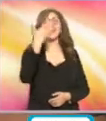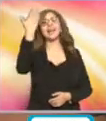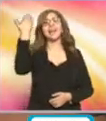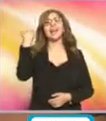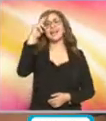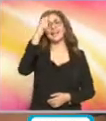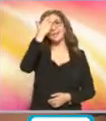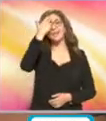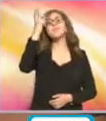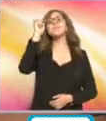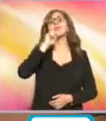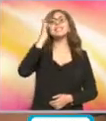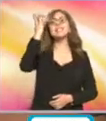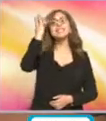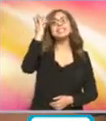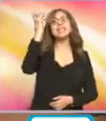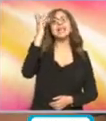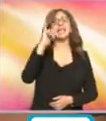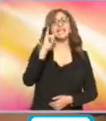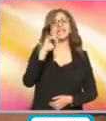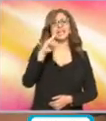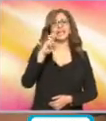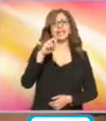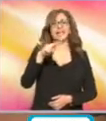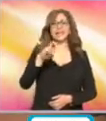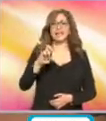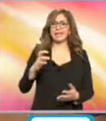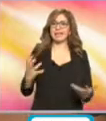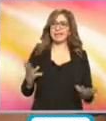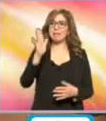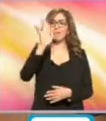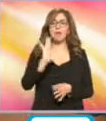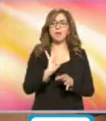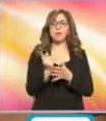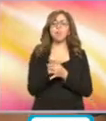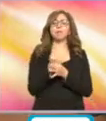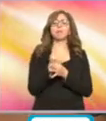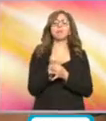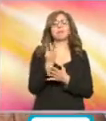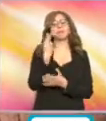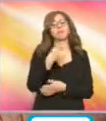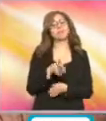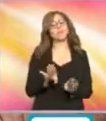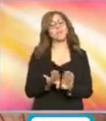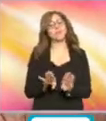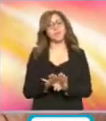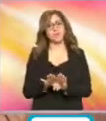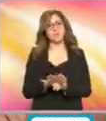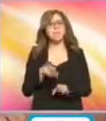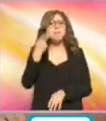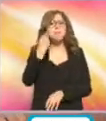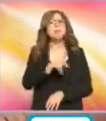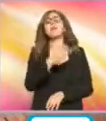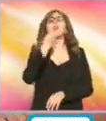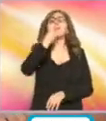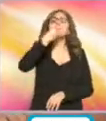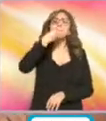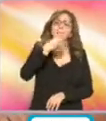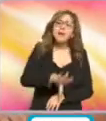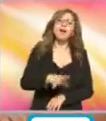pasada. sí, Santa Irene. Todo menos eso. Con veladoras y todo, ya casi, ¿no? Casi. Pero fíjate que qué padre que podamos